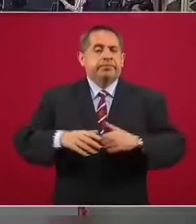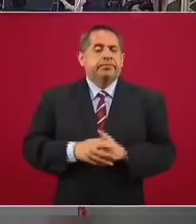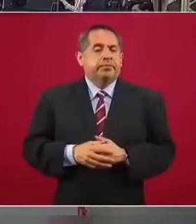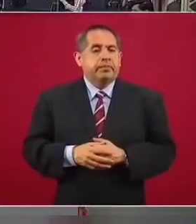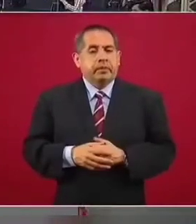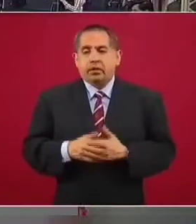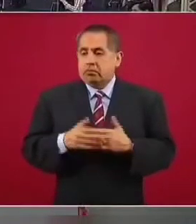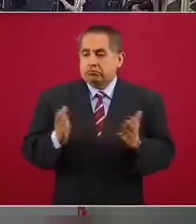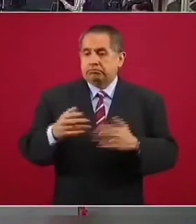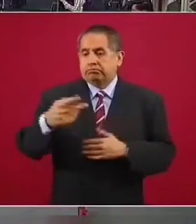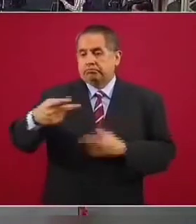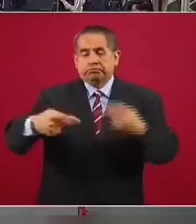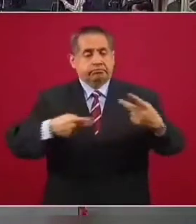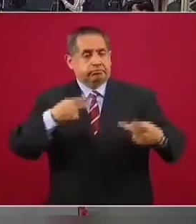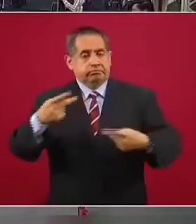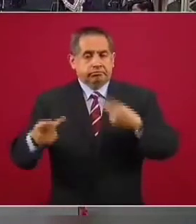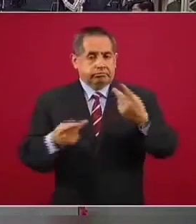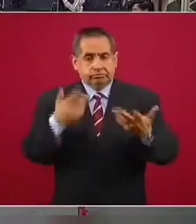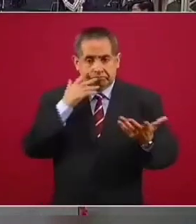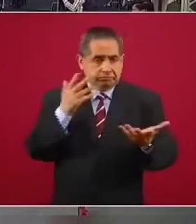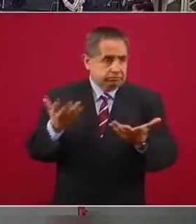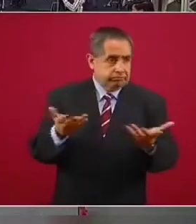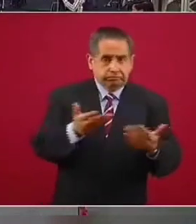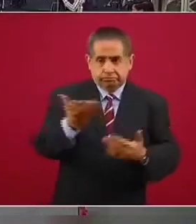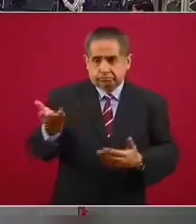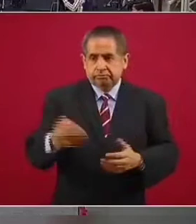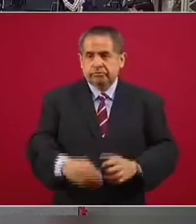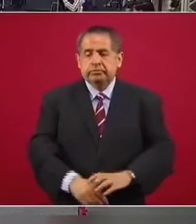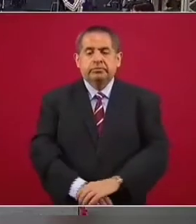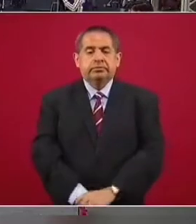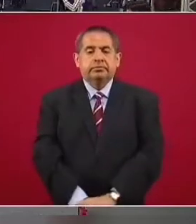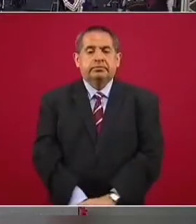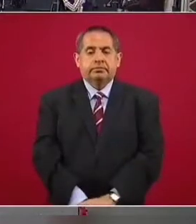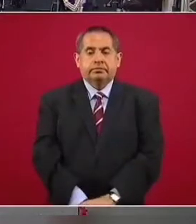Abrimos para preguntas.